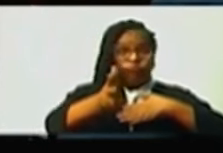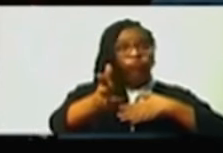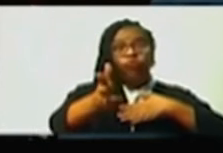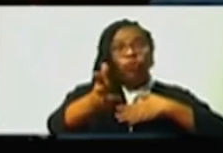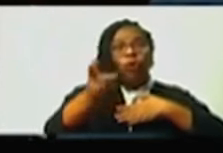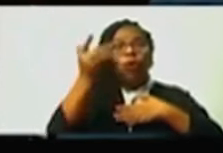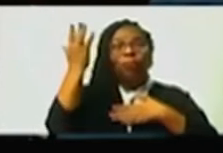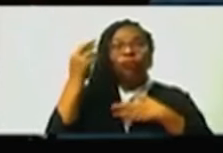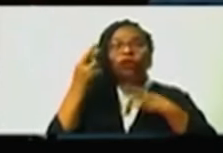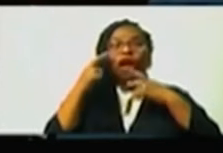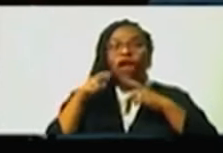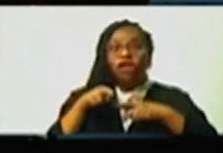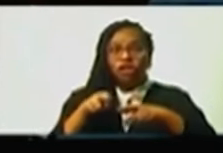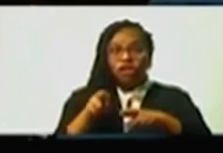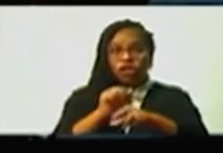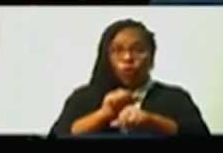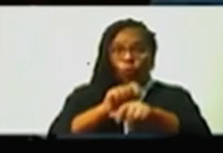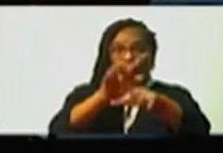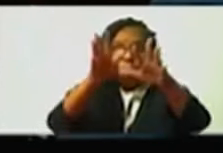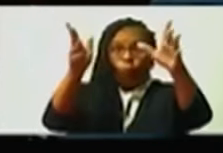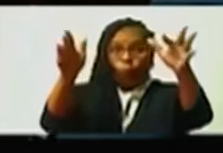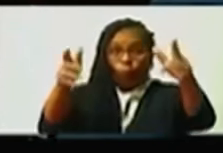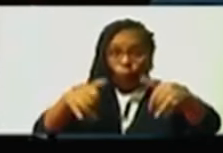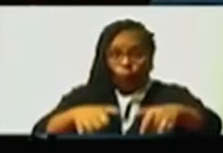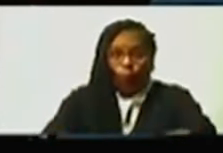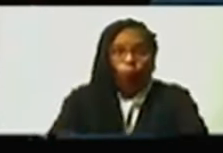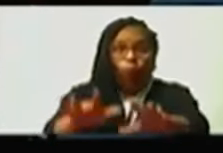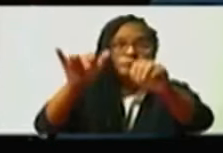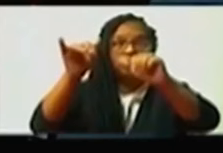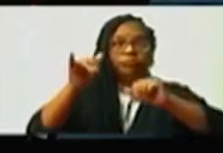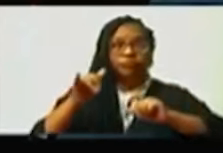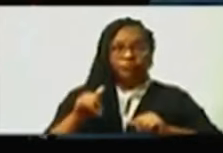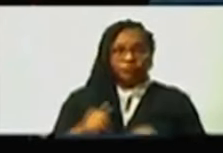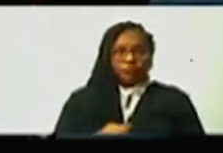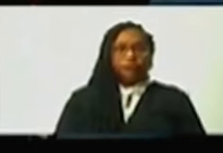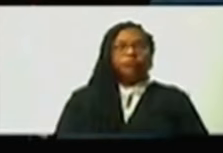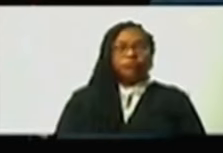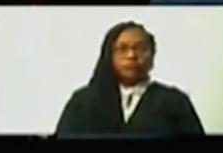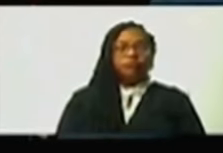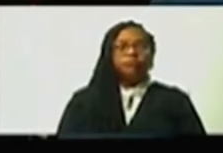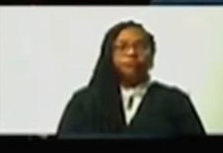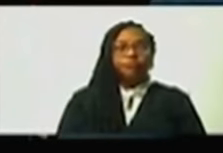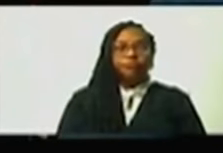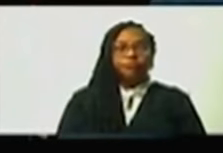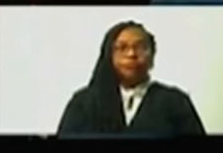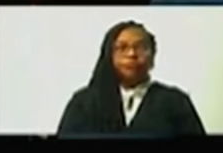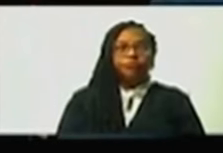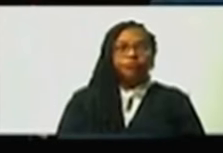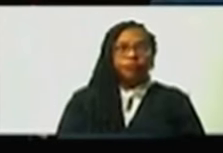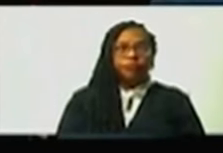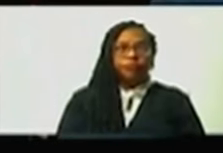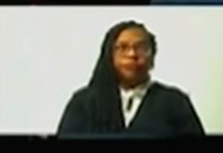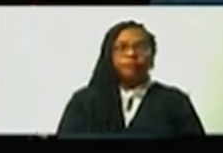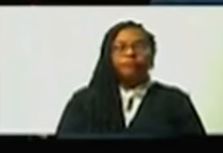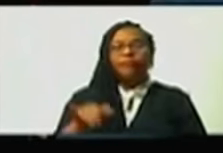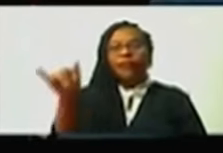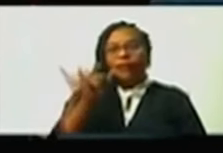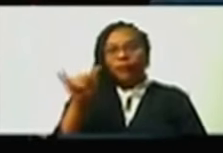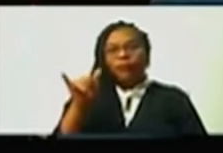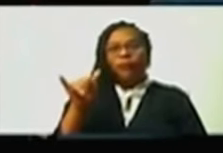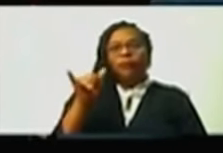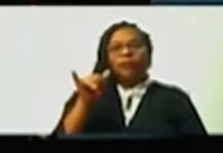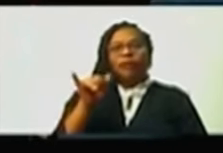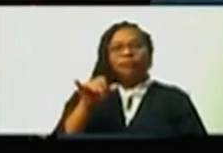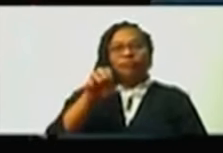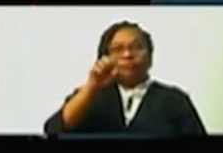Mamatingó, tenemos incomunicado comunidades de municipio de Sabana Grande de Boyá